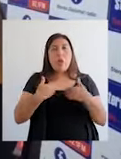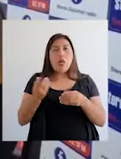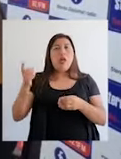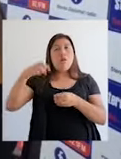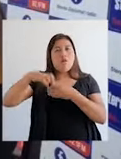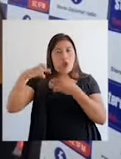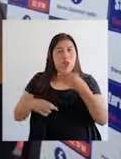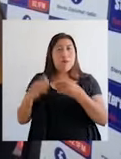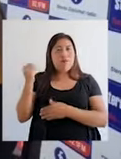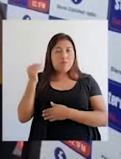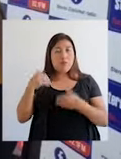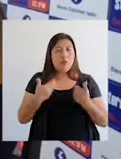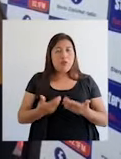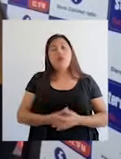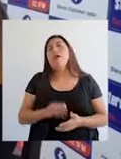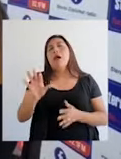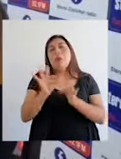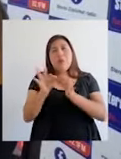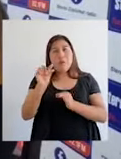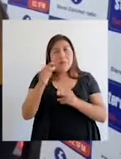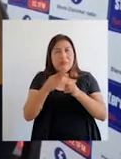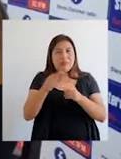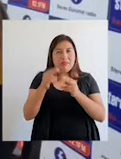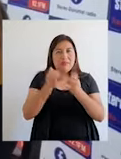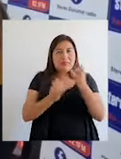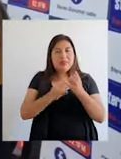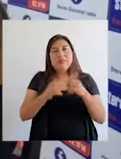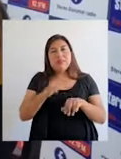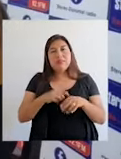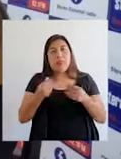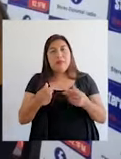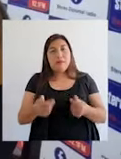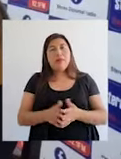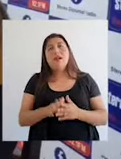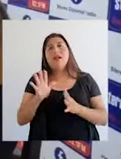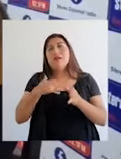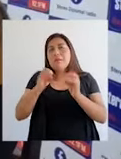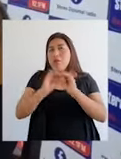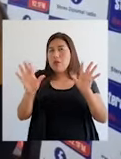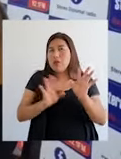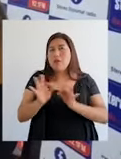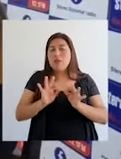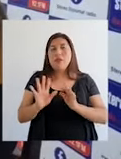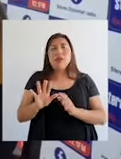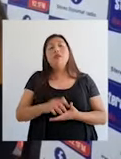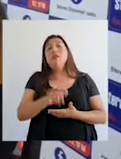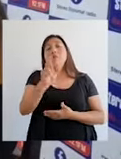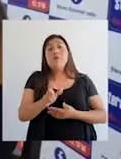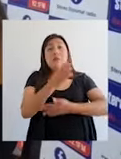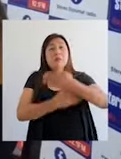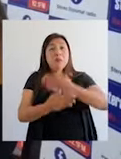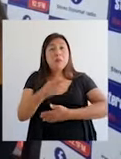Contigo. Correcto. Para que podamos un poquito especificar, el tiempo nos está ganando para especificar, señor Gamarra, la persona con